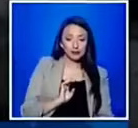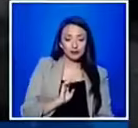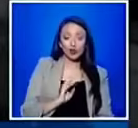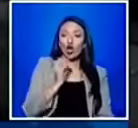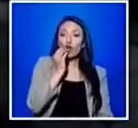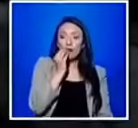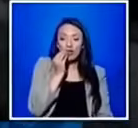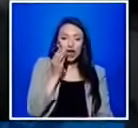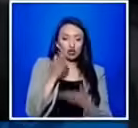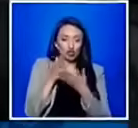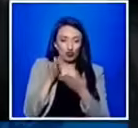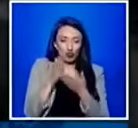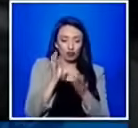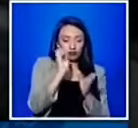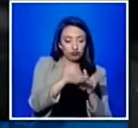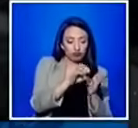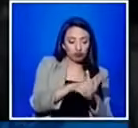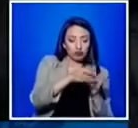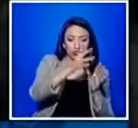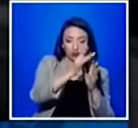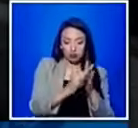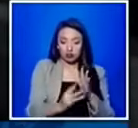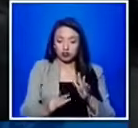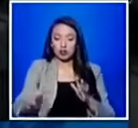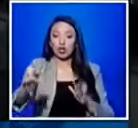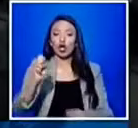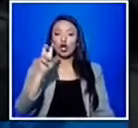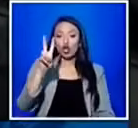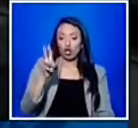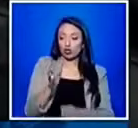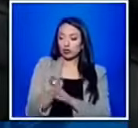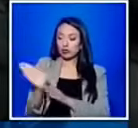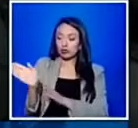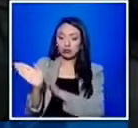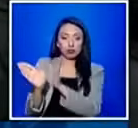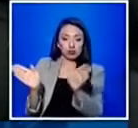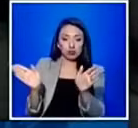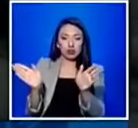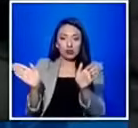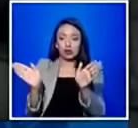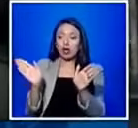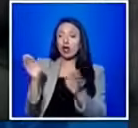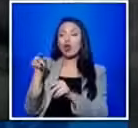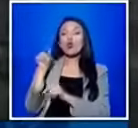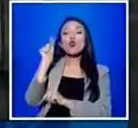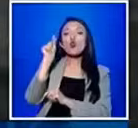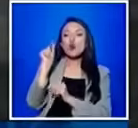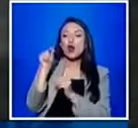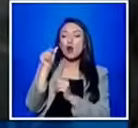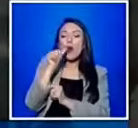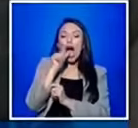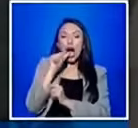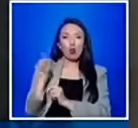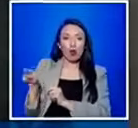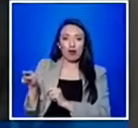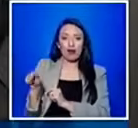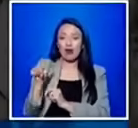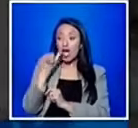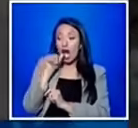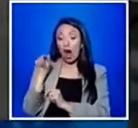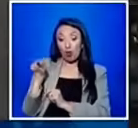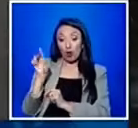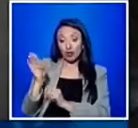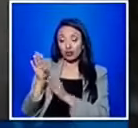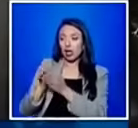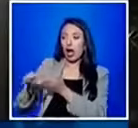y de aquí nosotros obtenemos el biodigestor, obtenemos por la parte de atrás que lo vamos a ver, un líquido, que ese líquido es un abono, un fertilizante